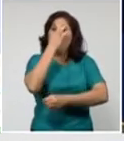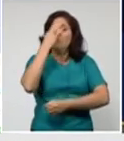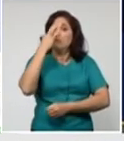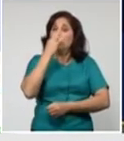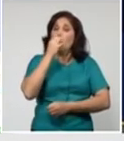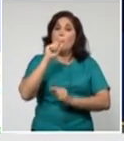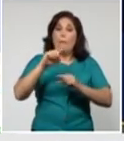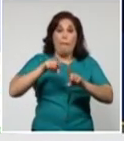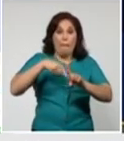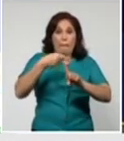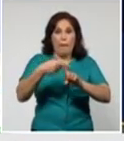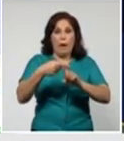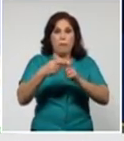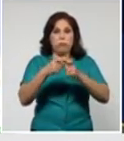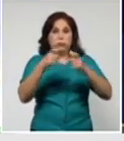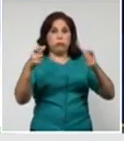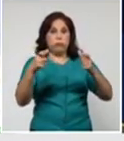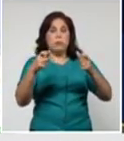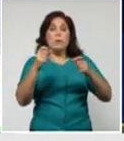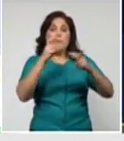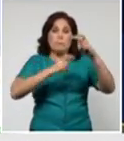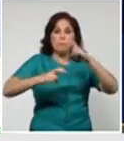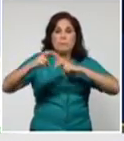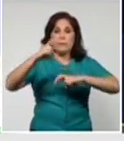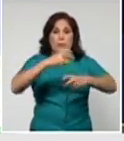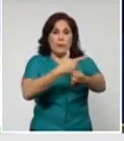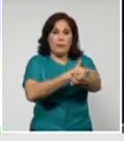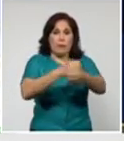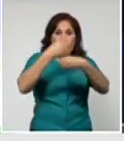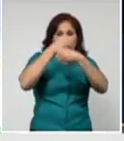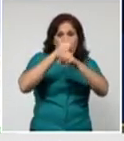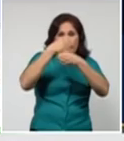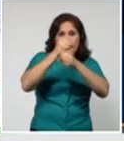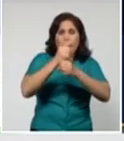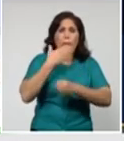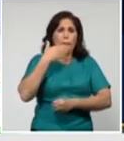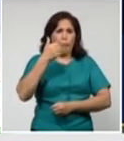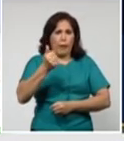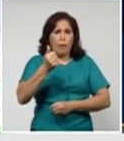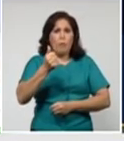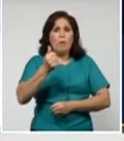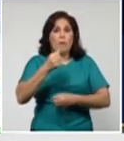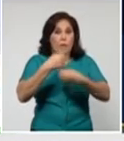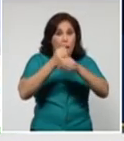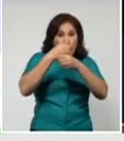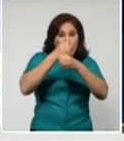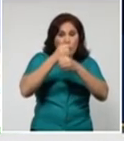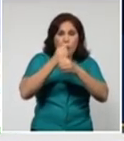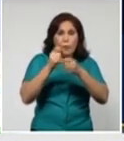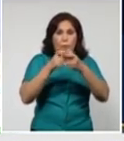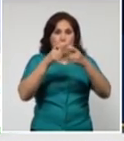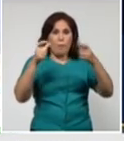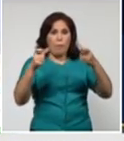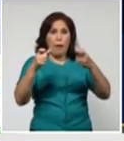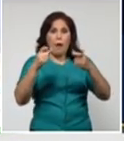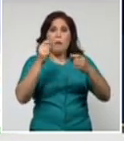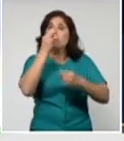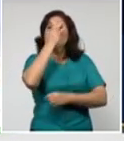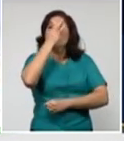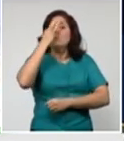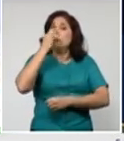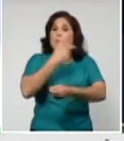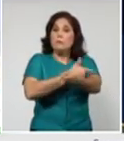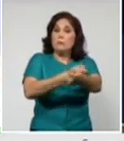incrementando con el incremento de la actividad de los laboratorios, el incremento de la actividad de pesquisaje, que nos